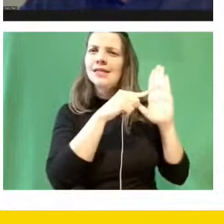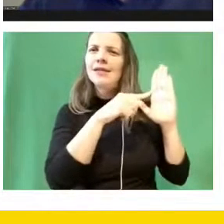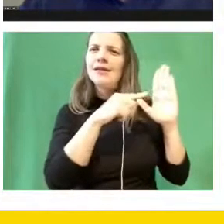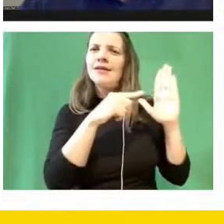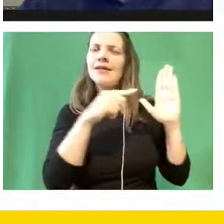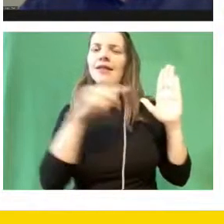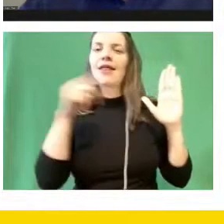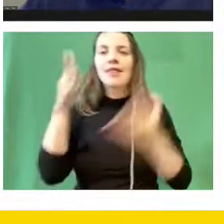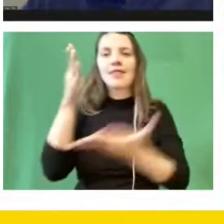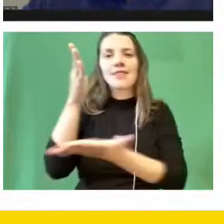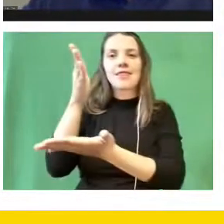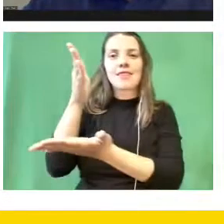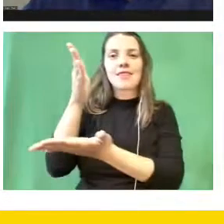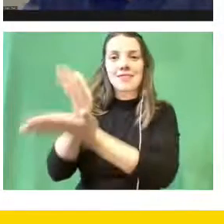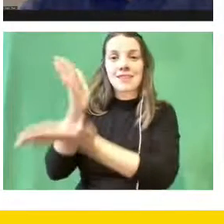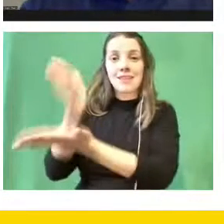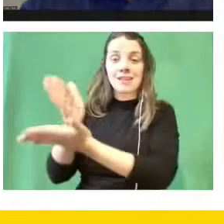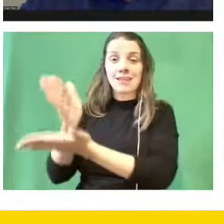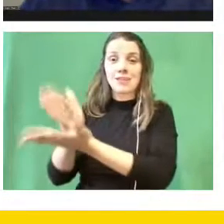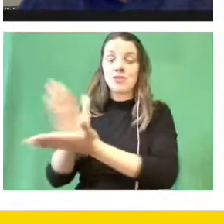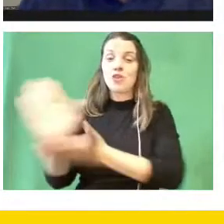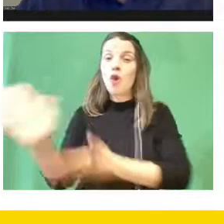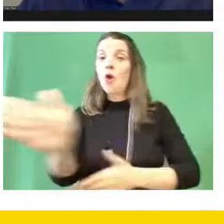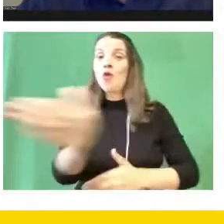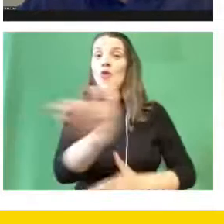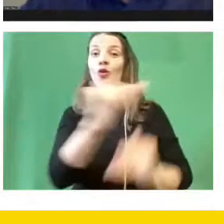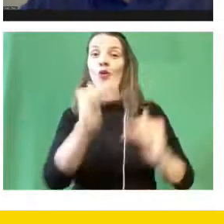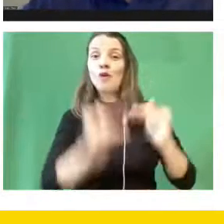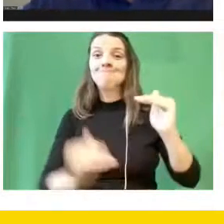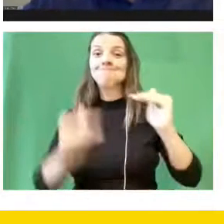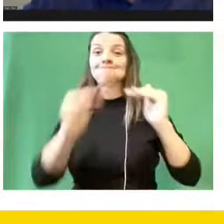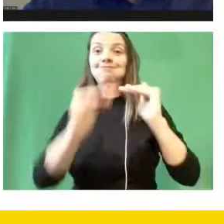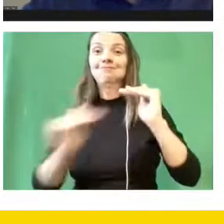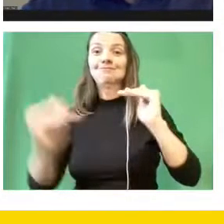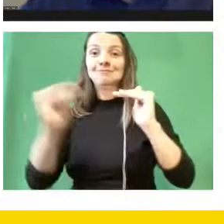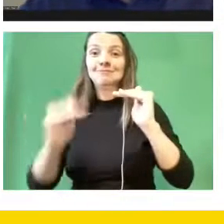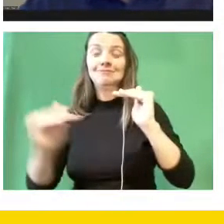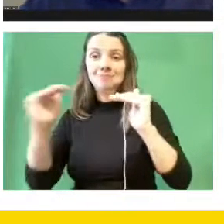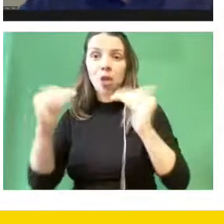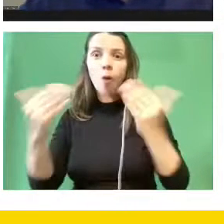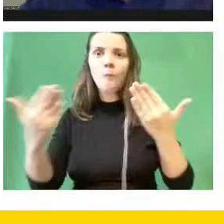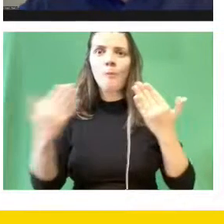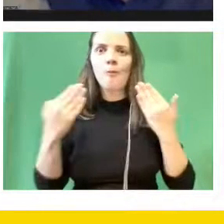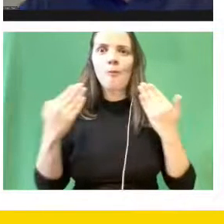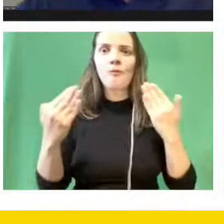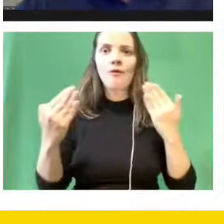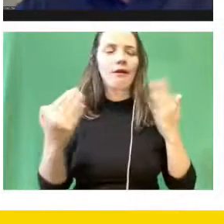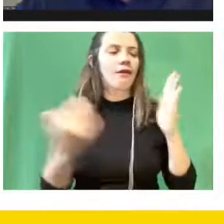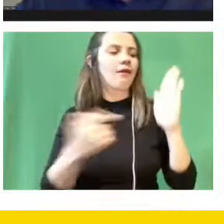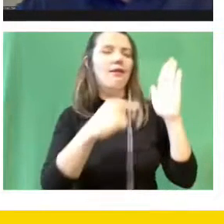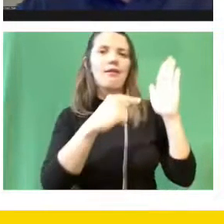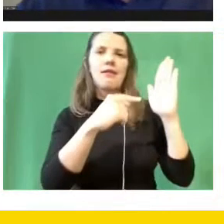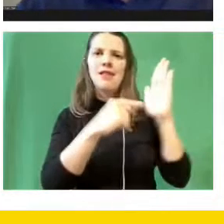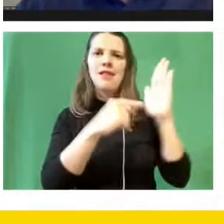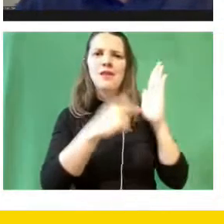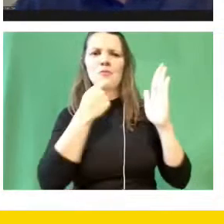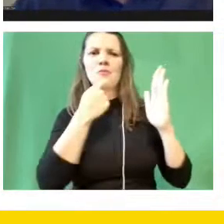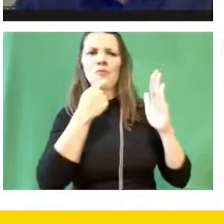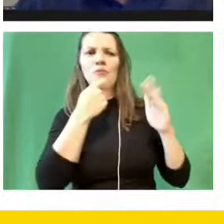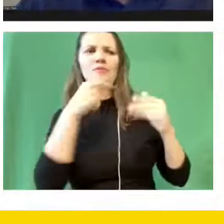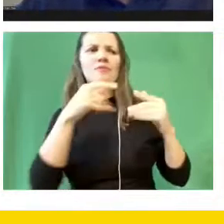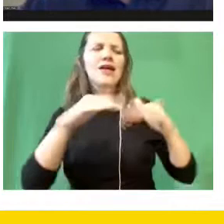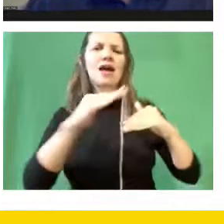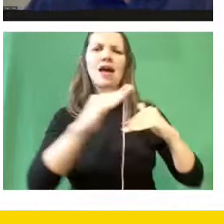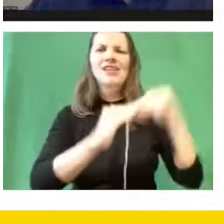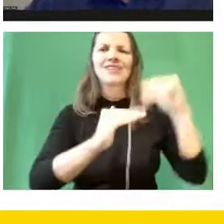igualdad de oportunidades, y que los estados se obligan a eliminar barreras arquitectónicas para dicho fin y deben